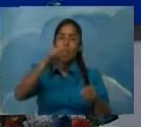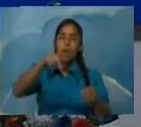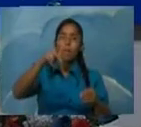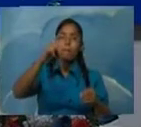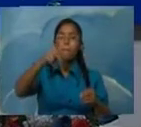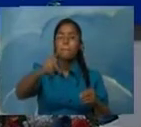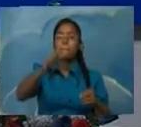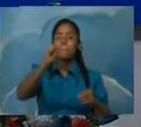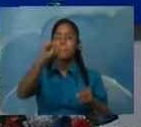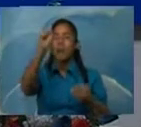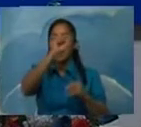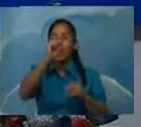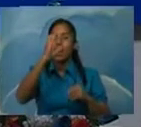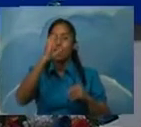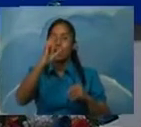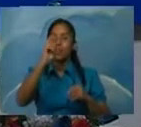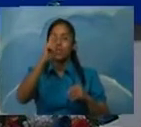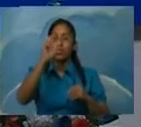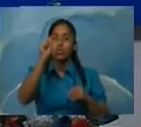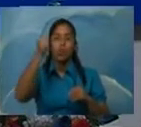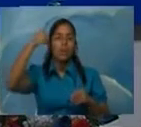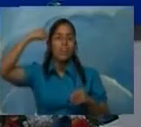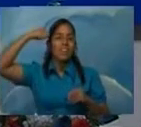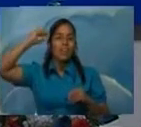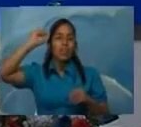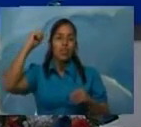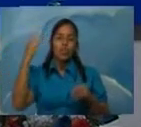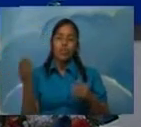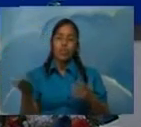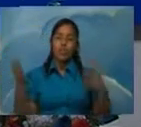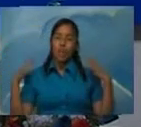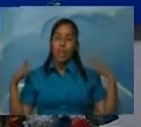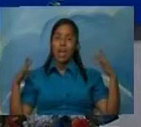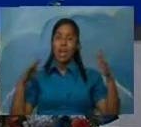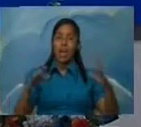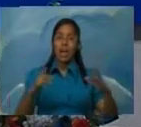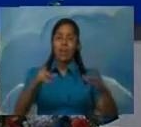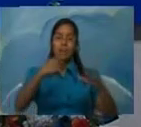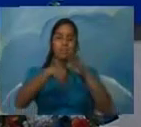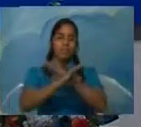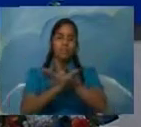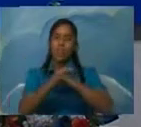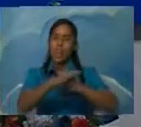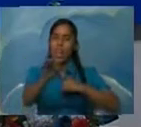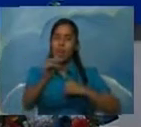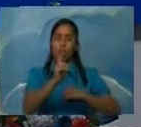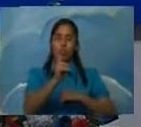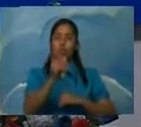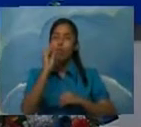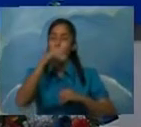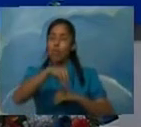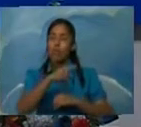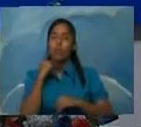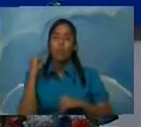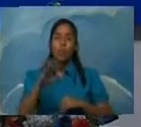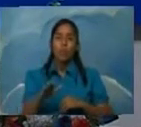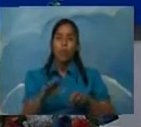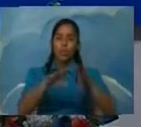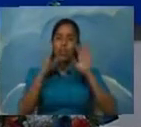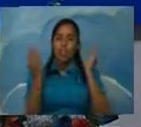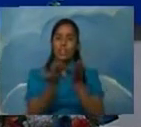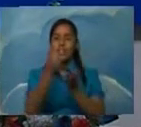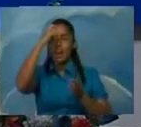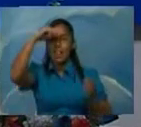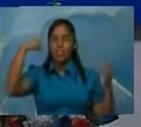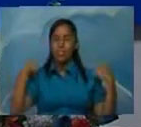Pascua, recordando que el ángel pasó de largo y que no hubo muertos en la tierra de Egipto, y